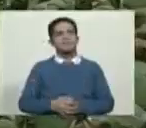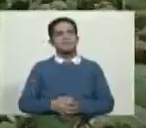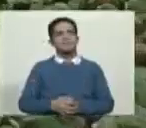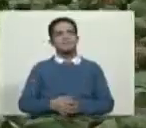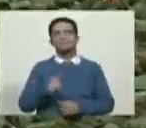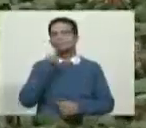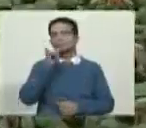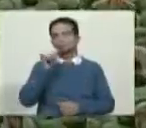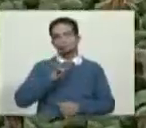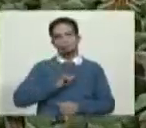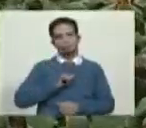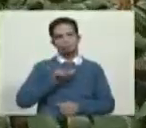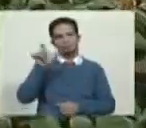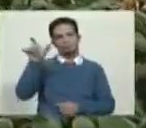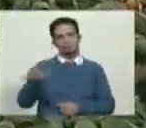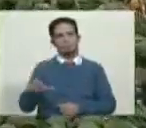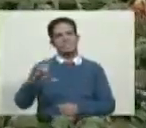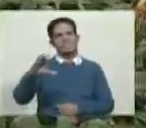Remigio Ceballos,